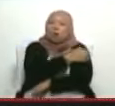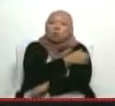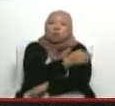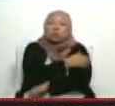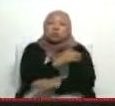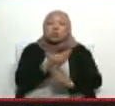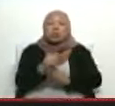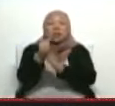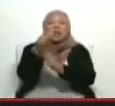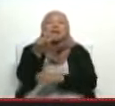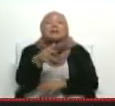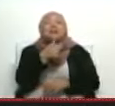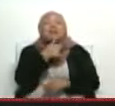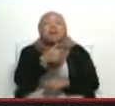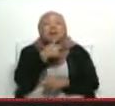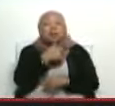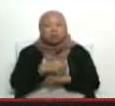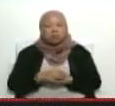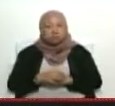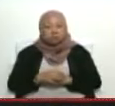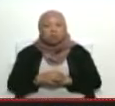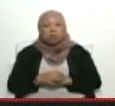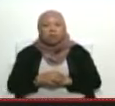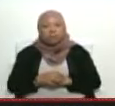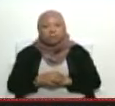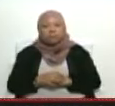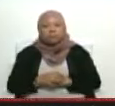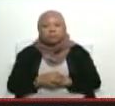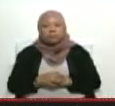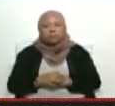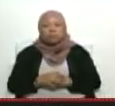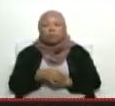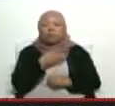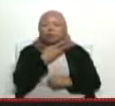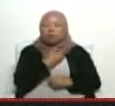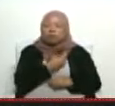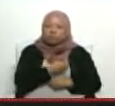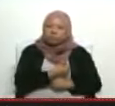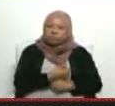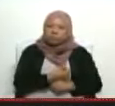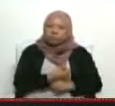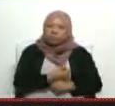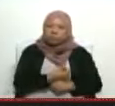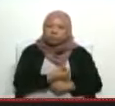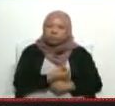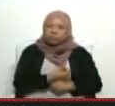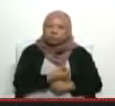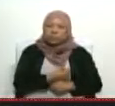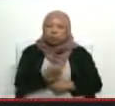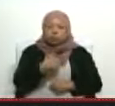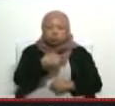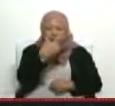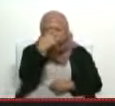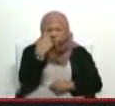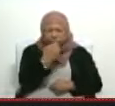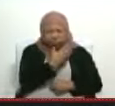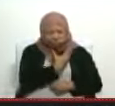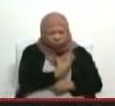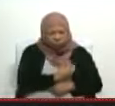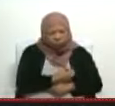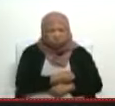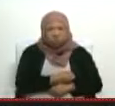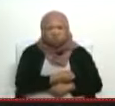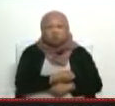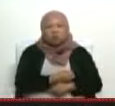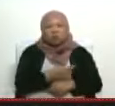tocó ver con suma decepción, para no decir otra cosa, en el